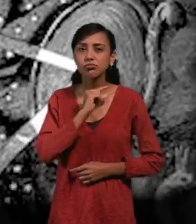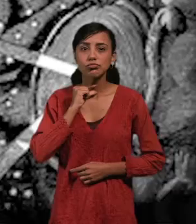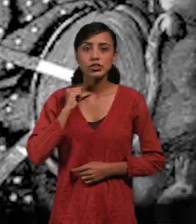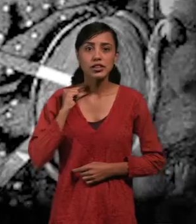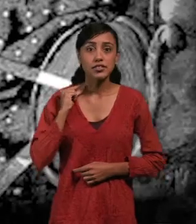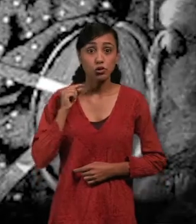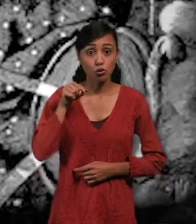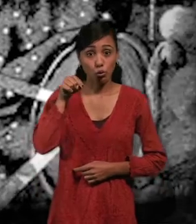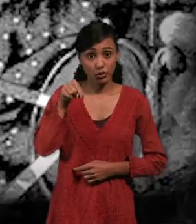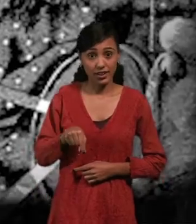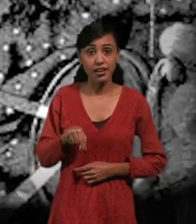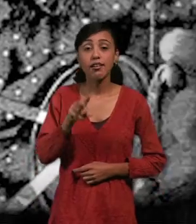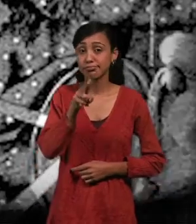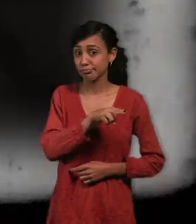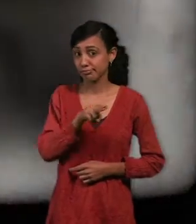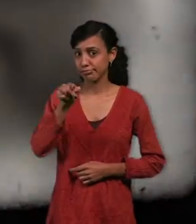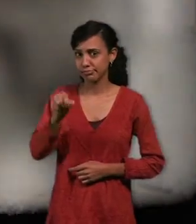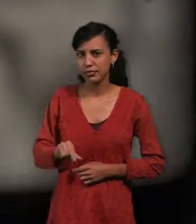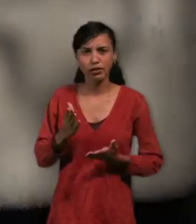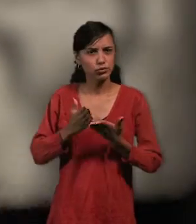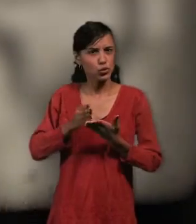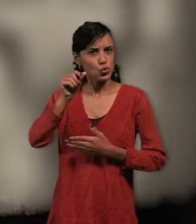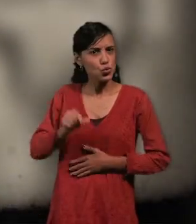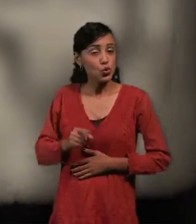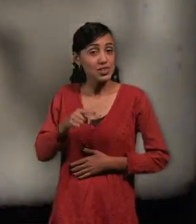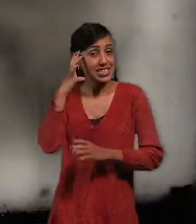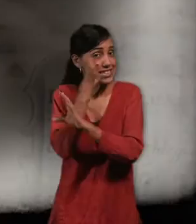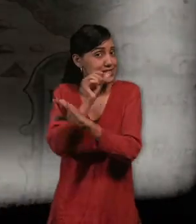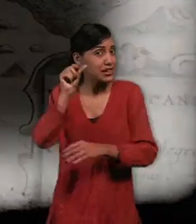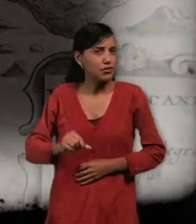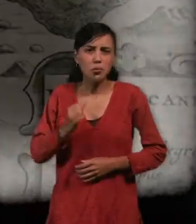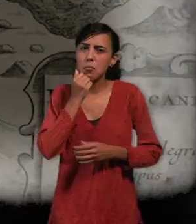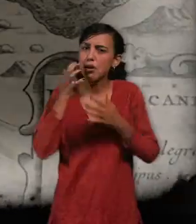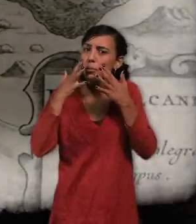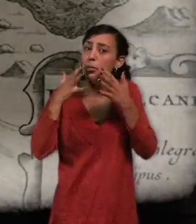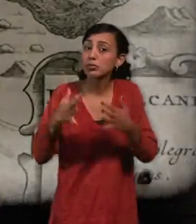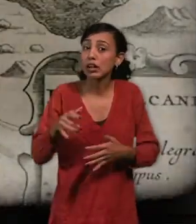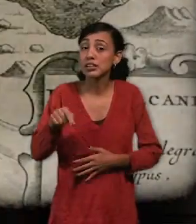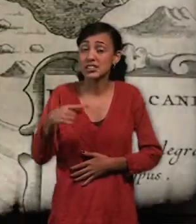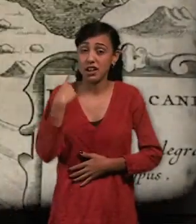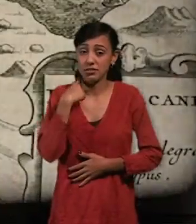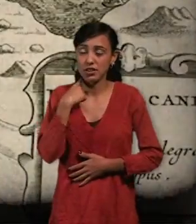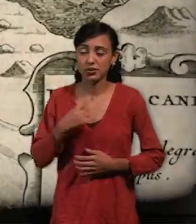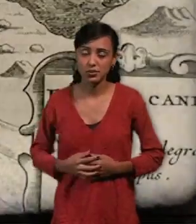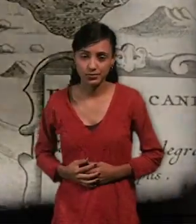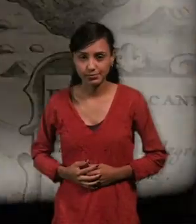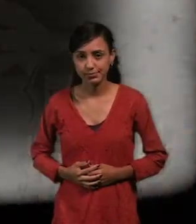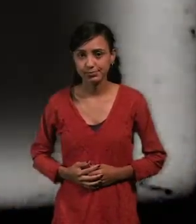jesuita, políglota, de espíritu enciclopédico, uno de los científicos más importantes de la época barroca.